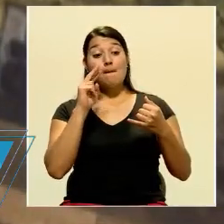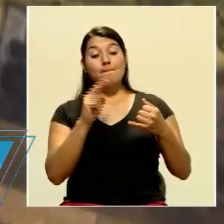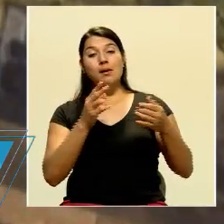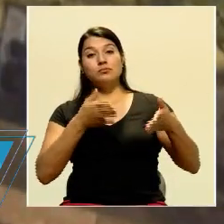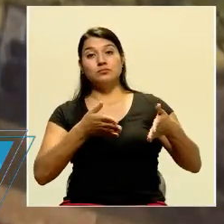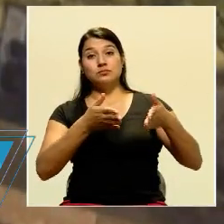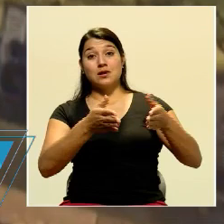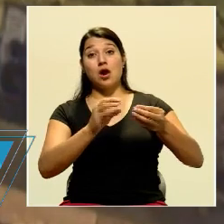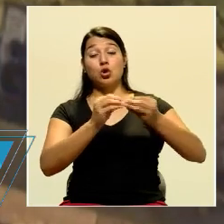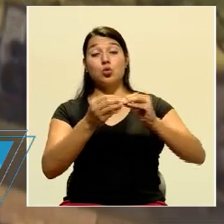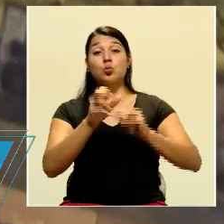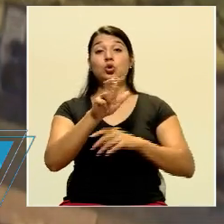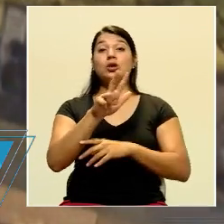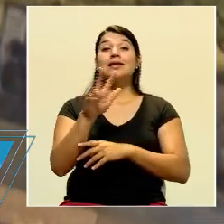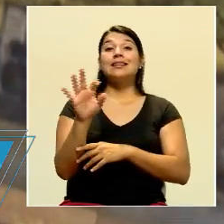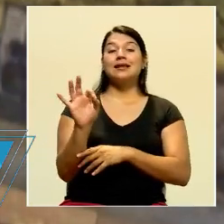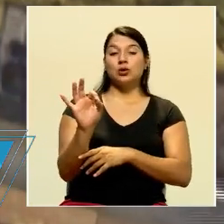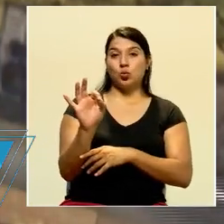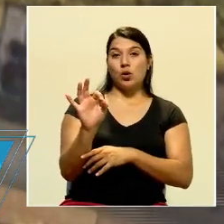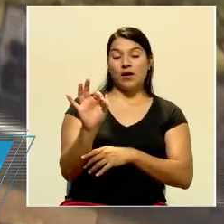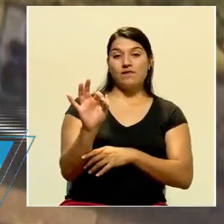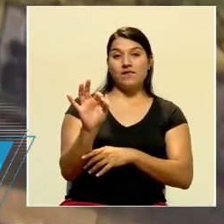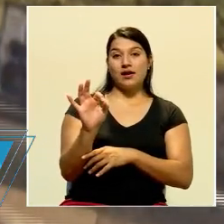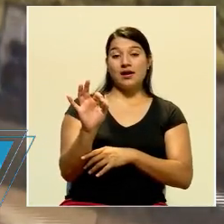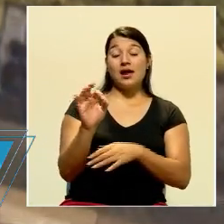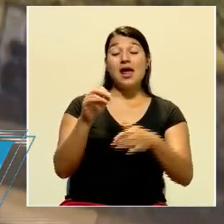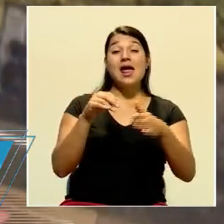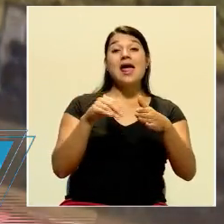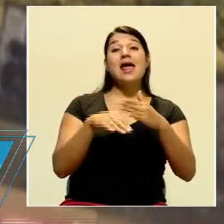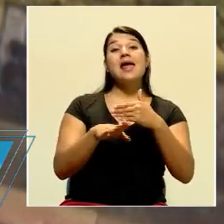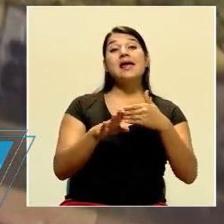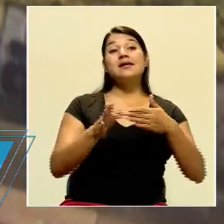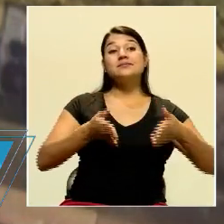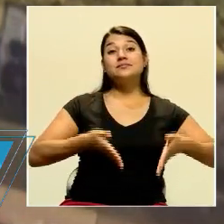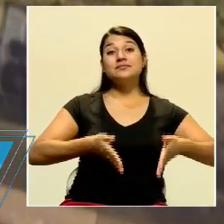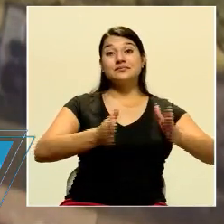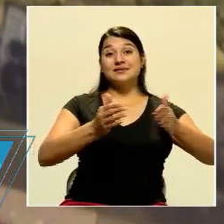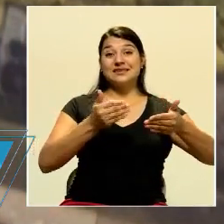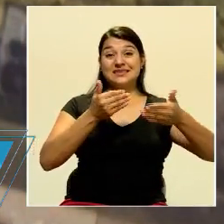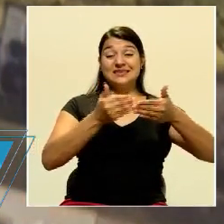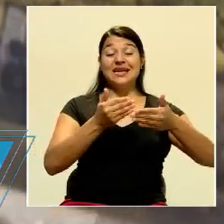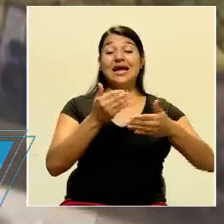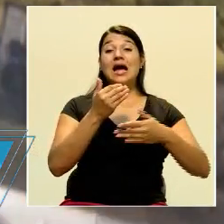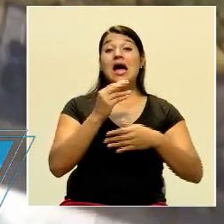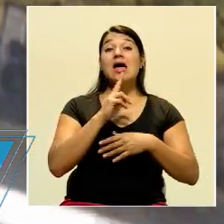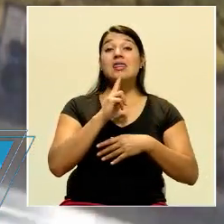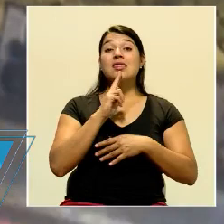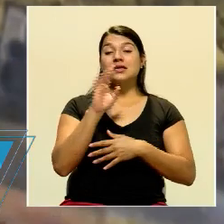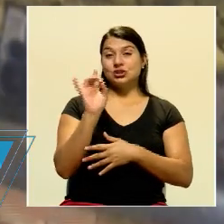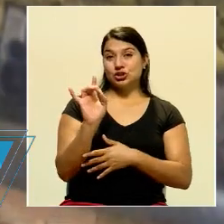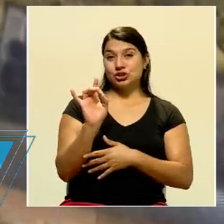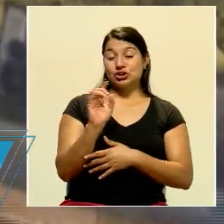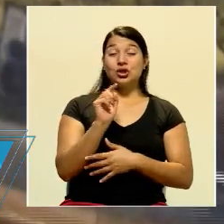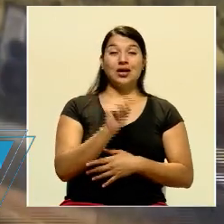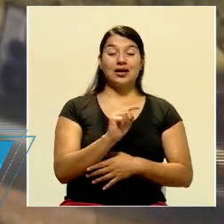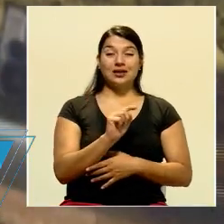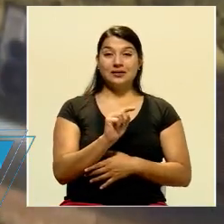Ruta 39 de circunvalación en la zona de Atillo 8. Ahí